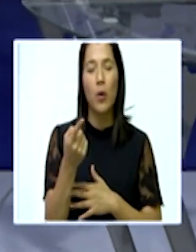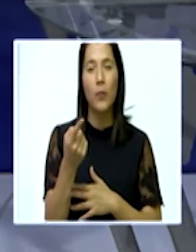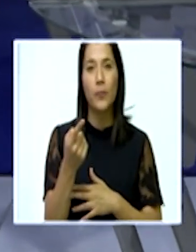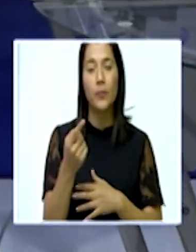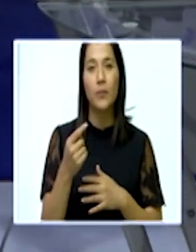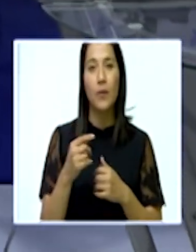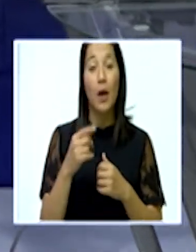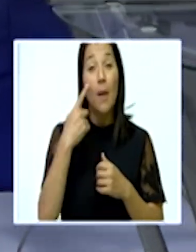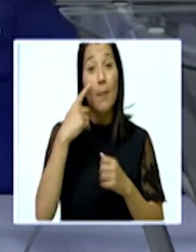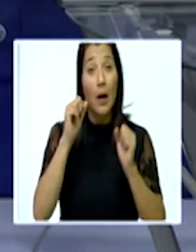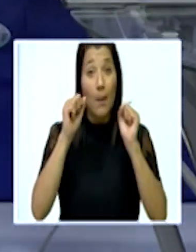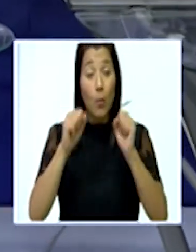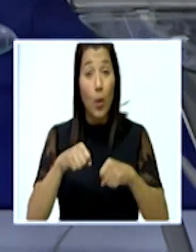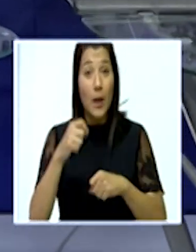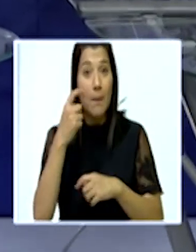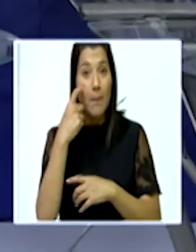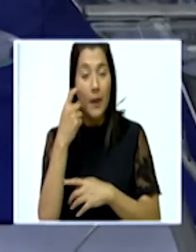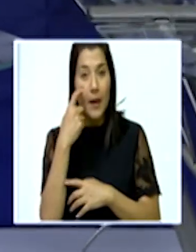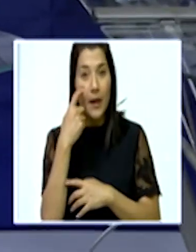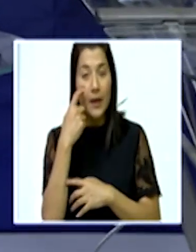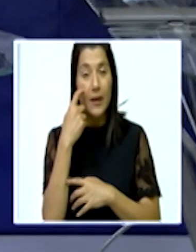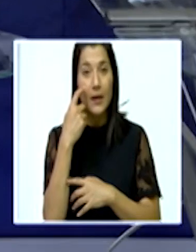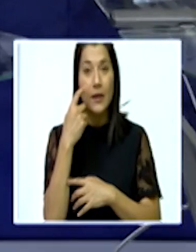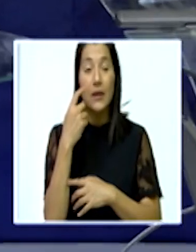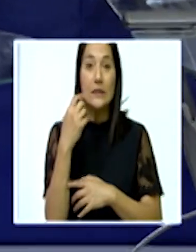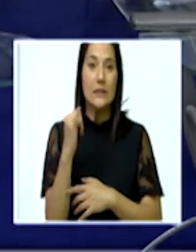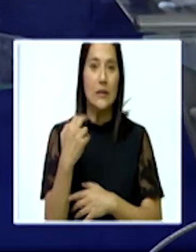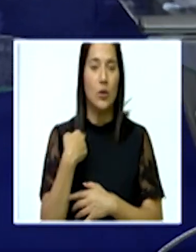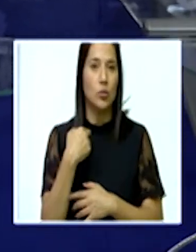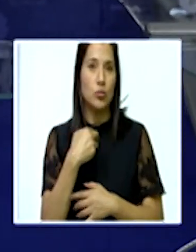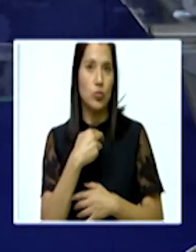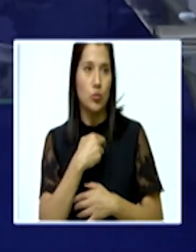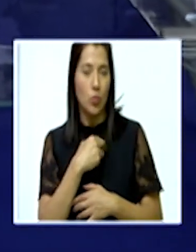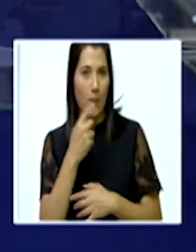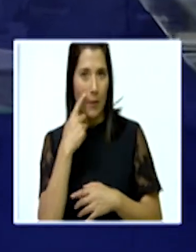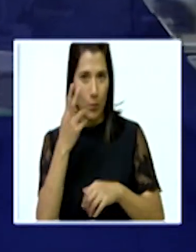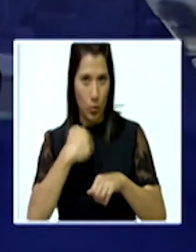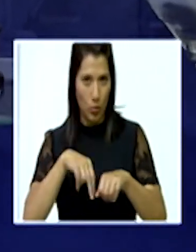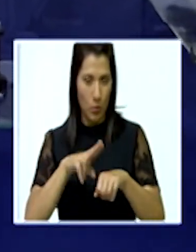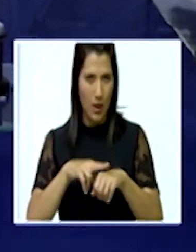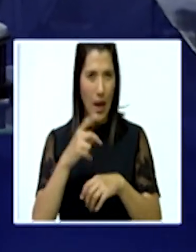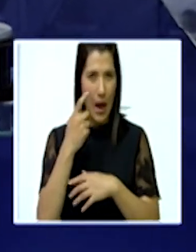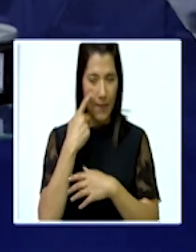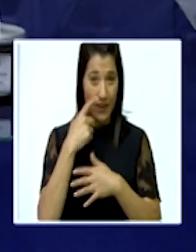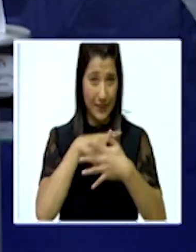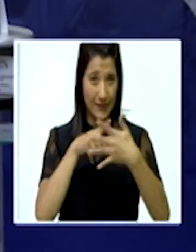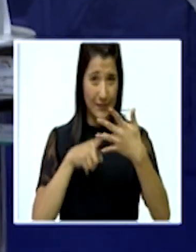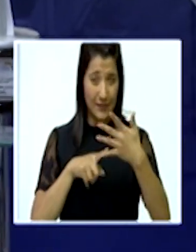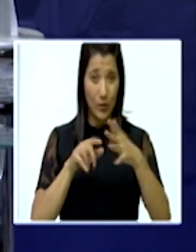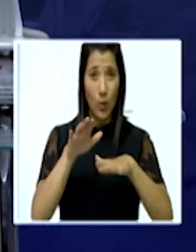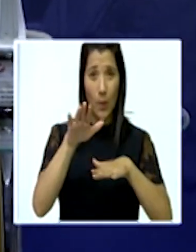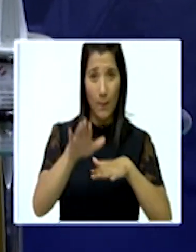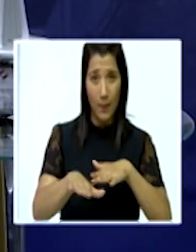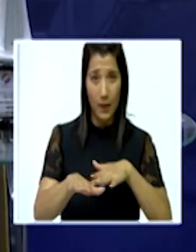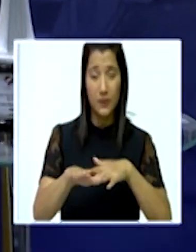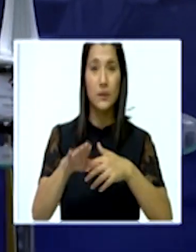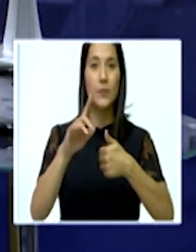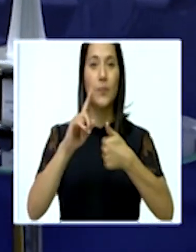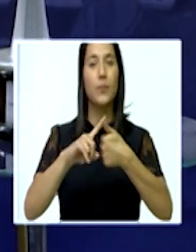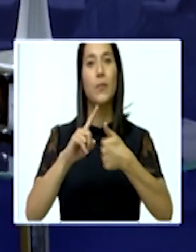otra, para ver si estamos como dentro de lo esperado, comillas, normal. Vamos a ver, las 5 etapas son el shock,